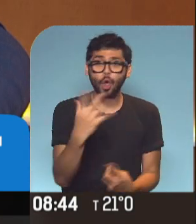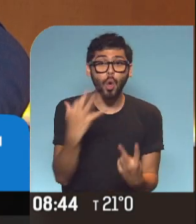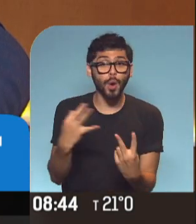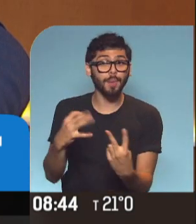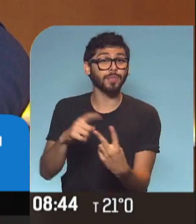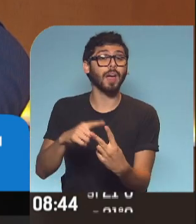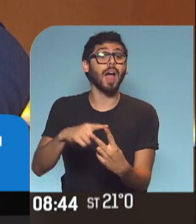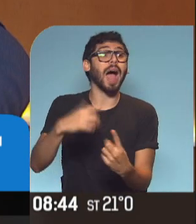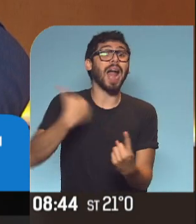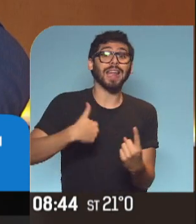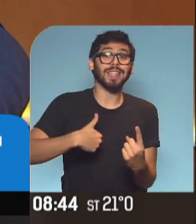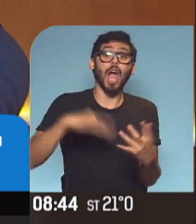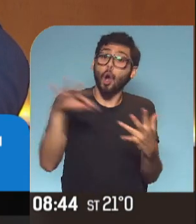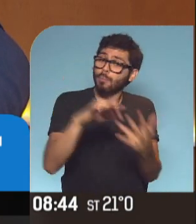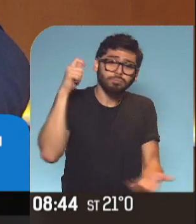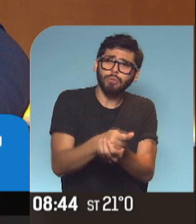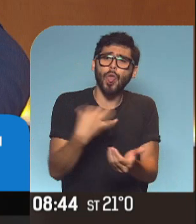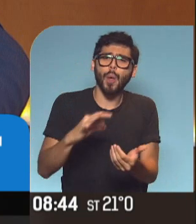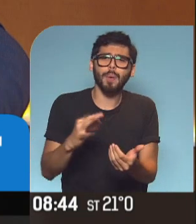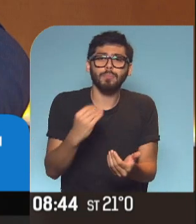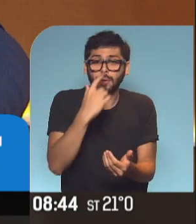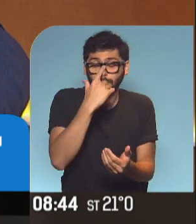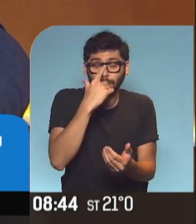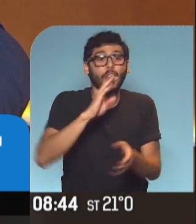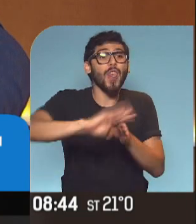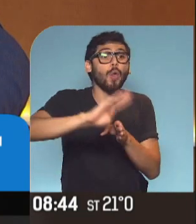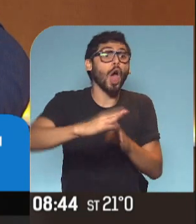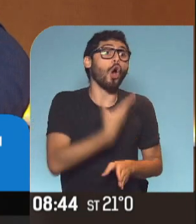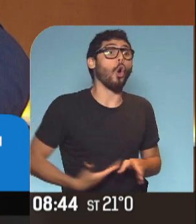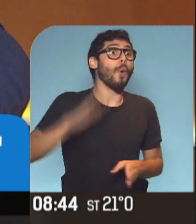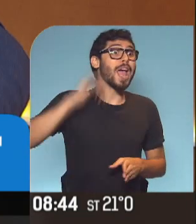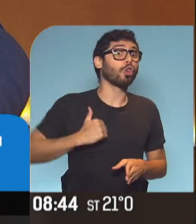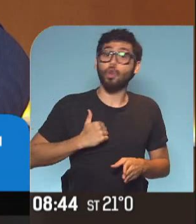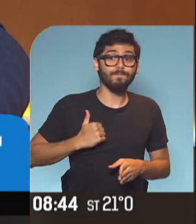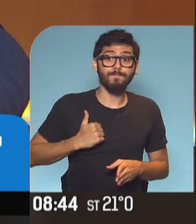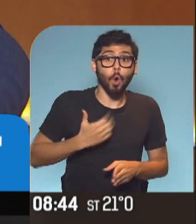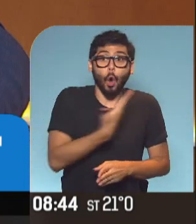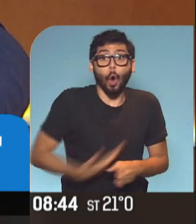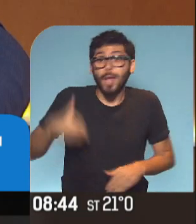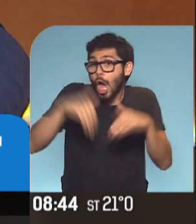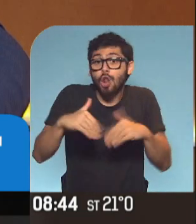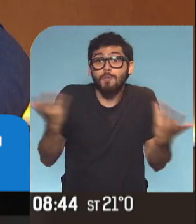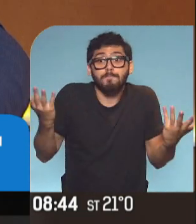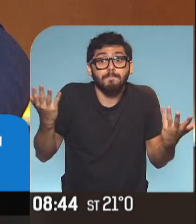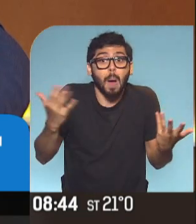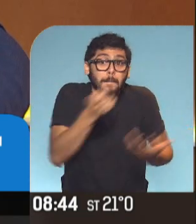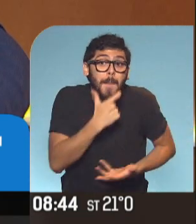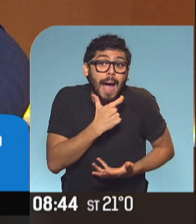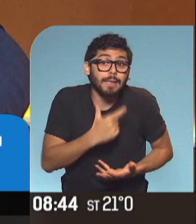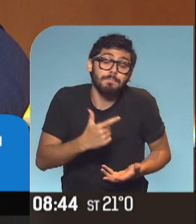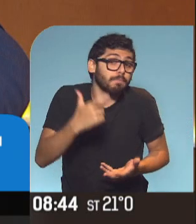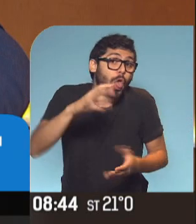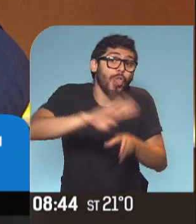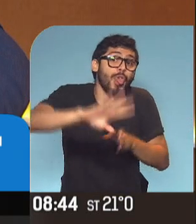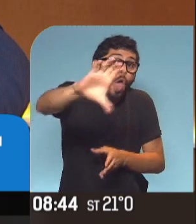sus compromisos porque el que tomó la deuda externa no fue un gobierno militar fue un gobierno constitucional macri y además tenemos en la